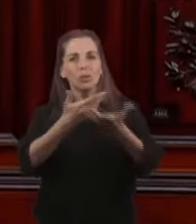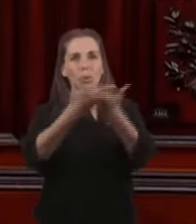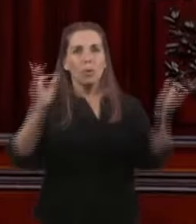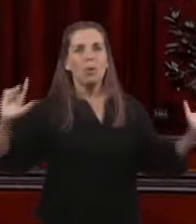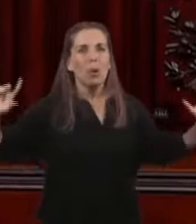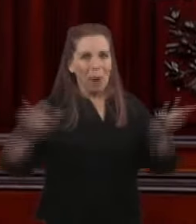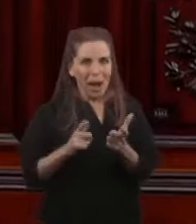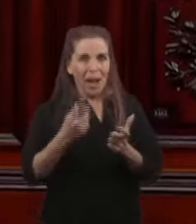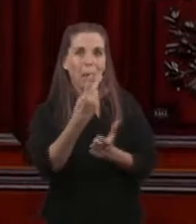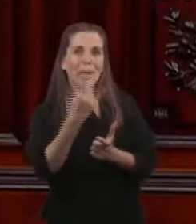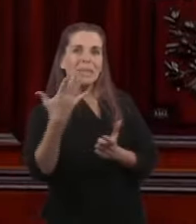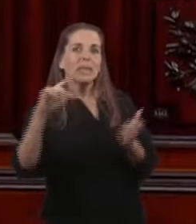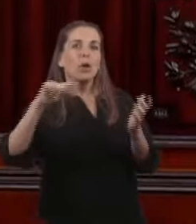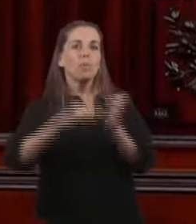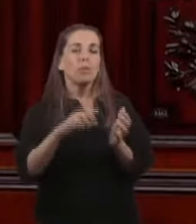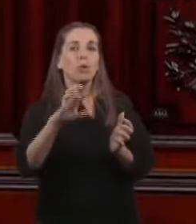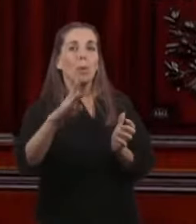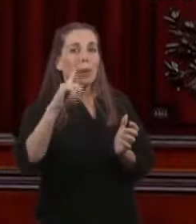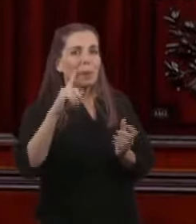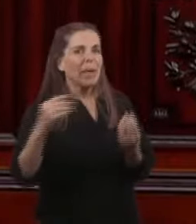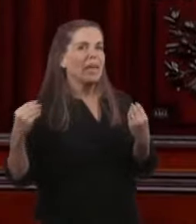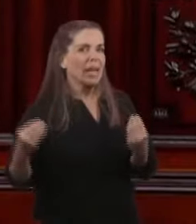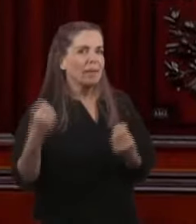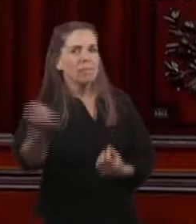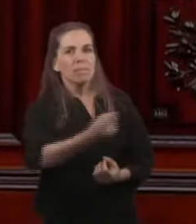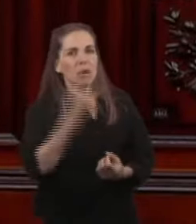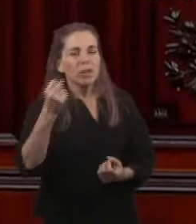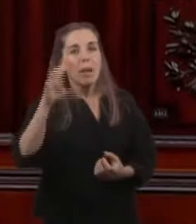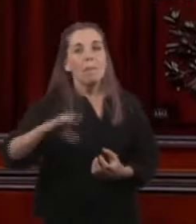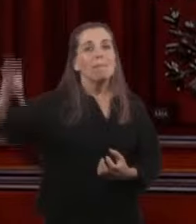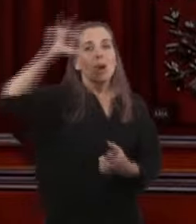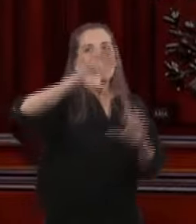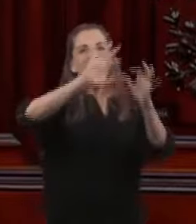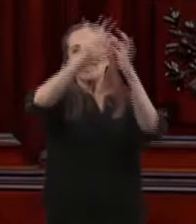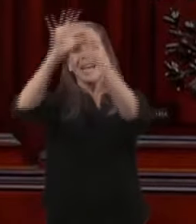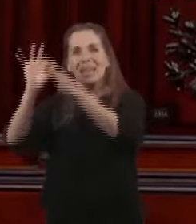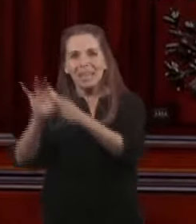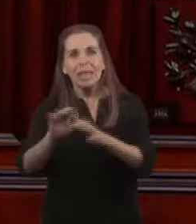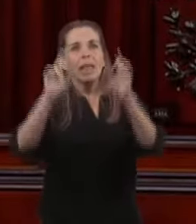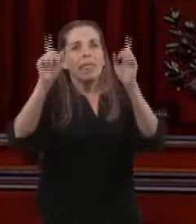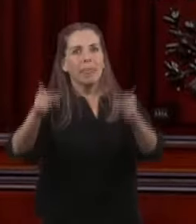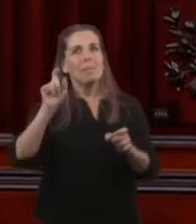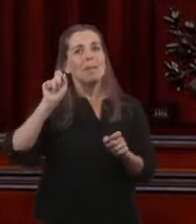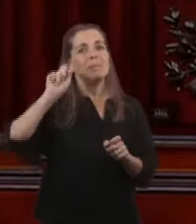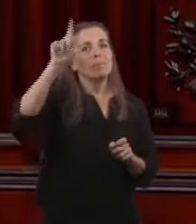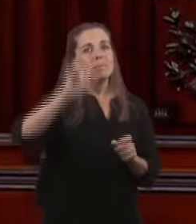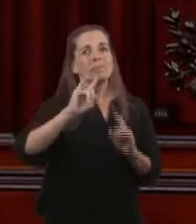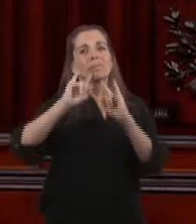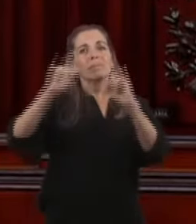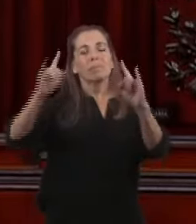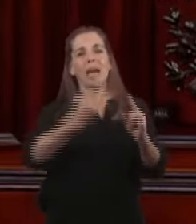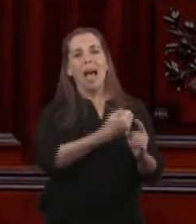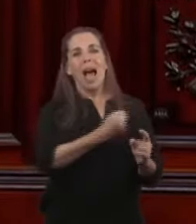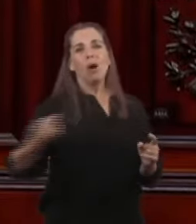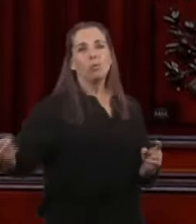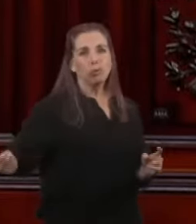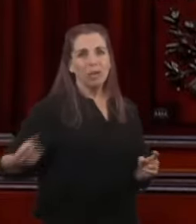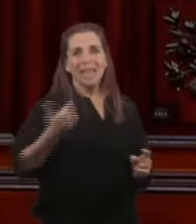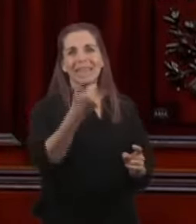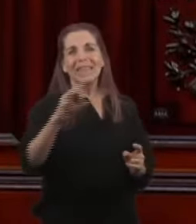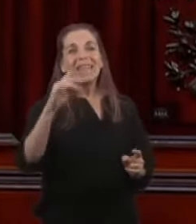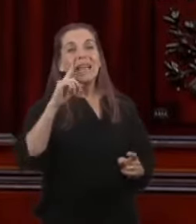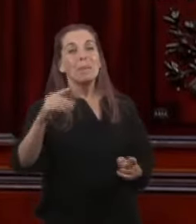puntos del pbi requiere que las provincias en su conjunto hagan un ajuste adicional de 60,000 millones de dólares